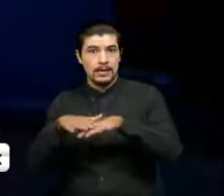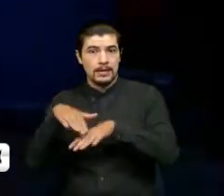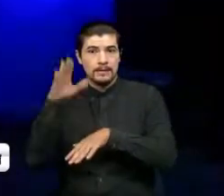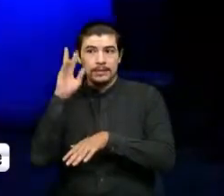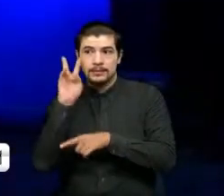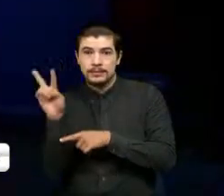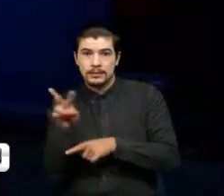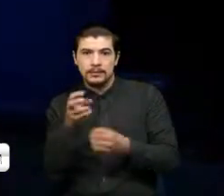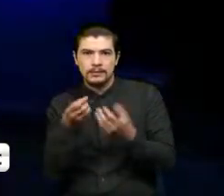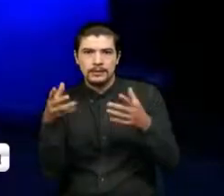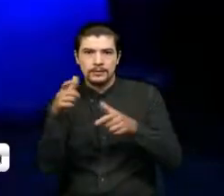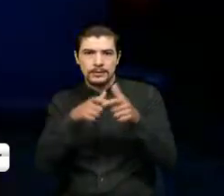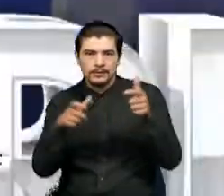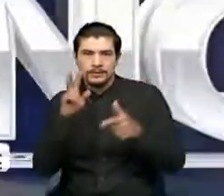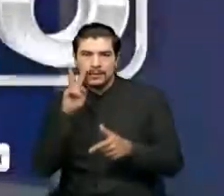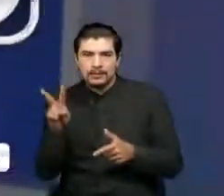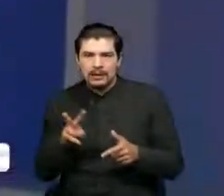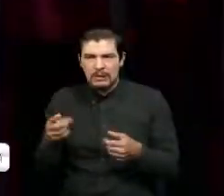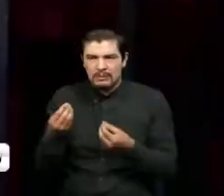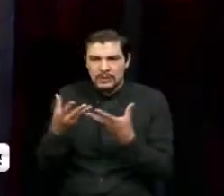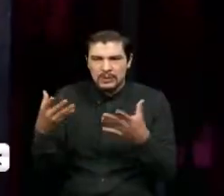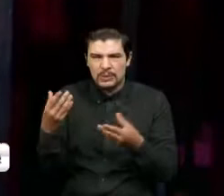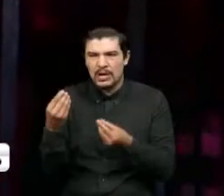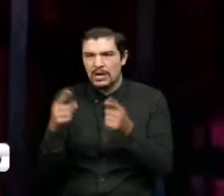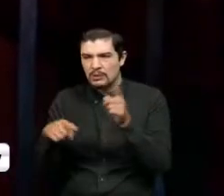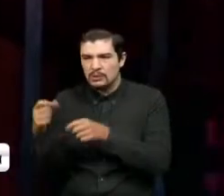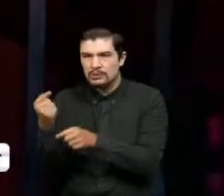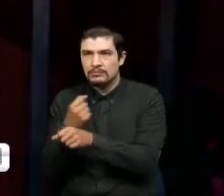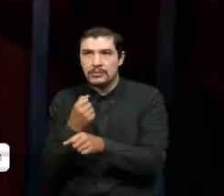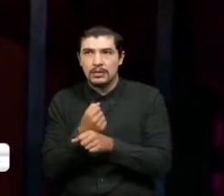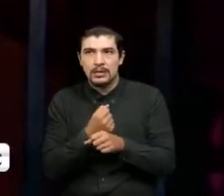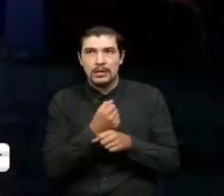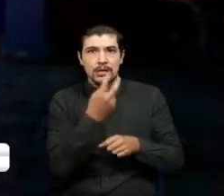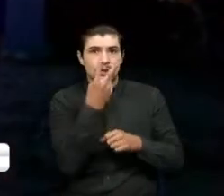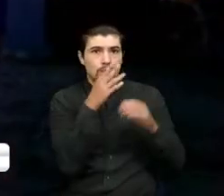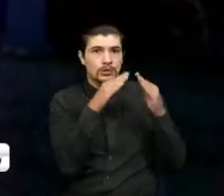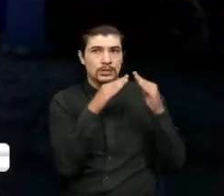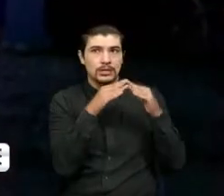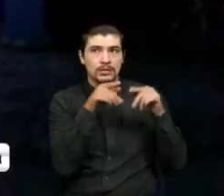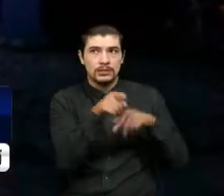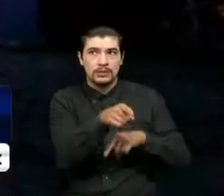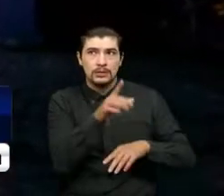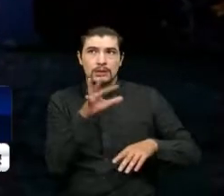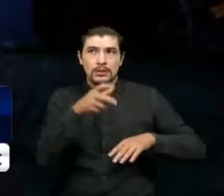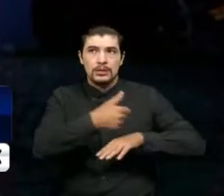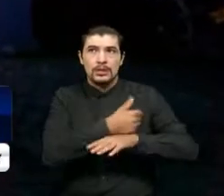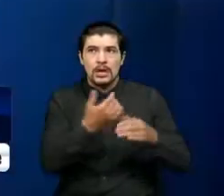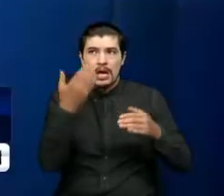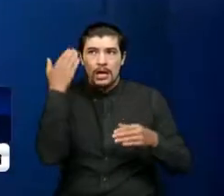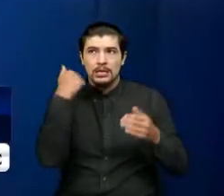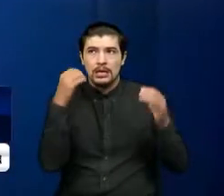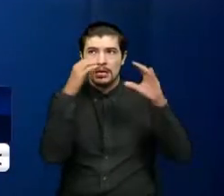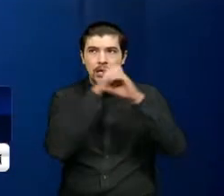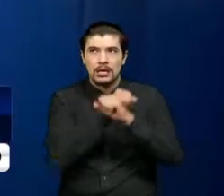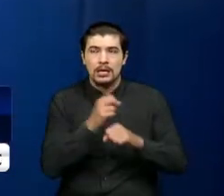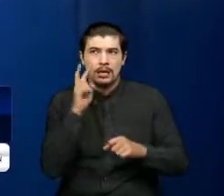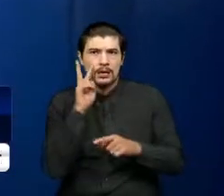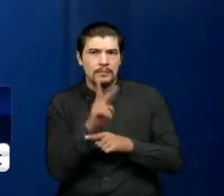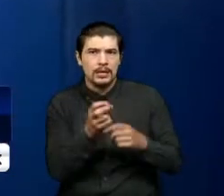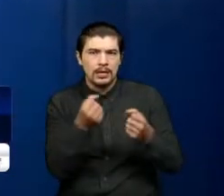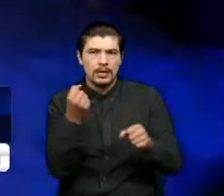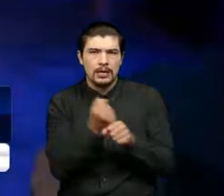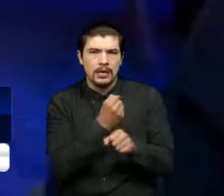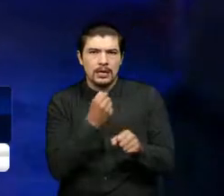población venezolana femenina en tan solo dos casas de lenocinio visitadas esta noche se encontraban trabajando